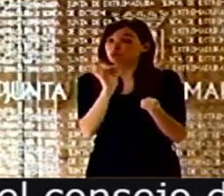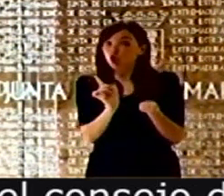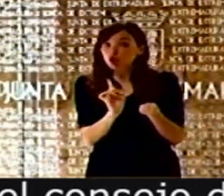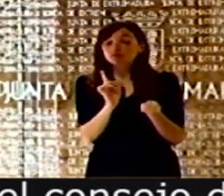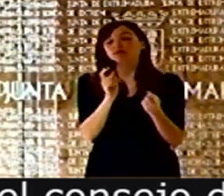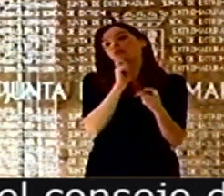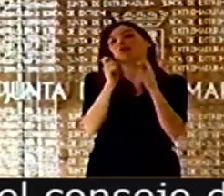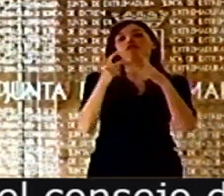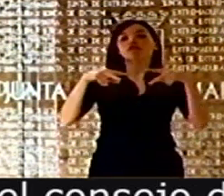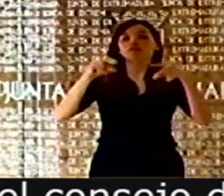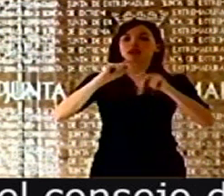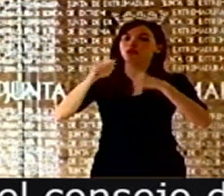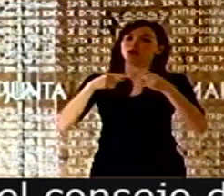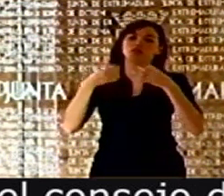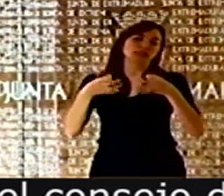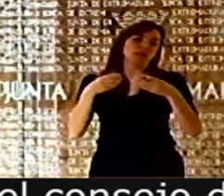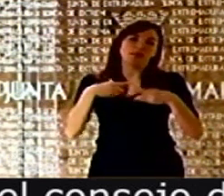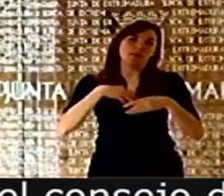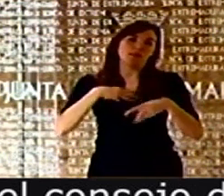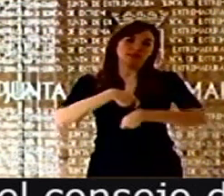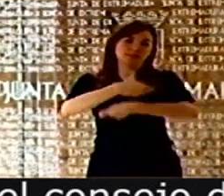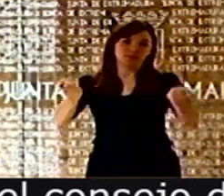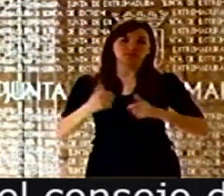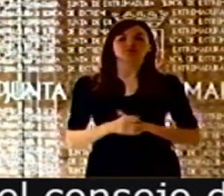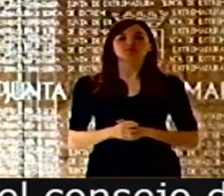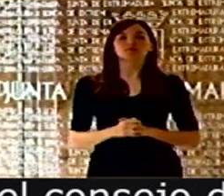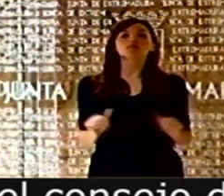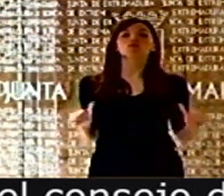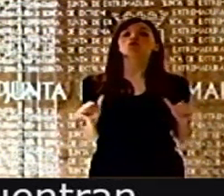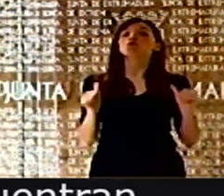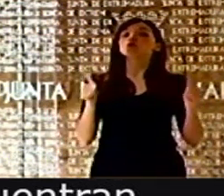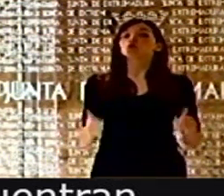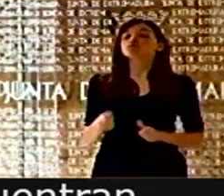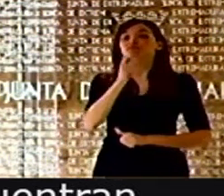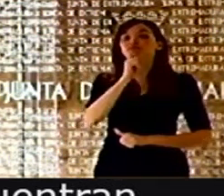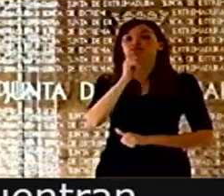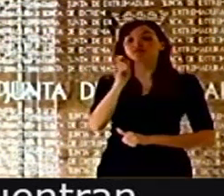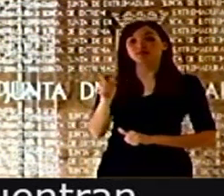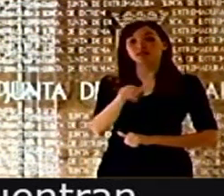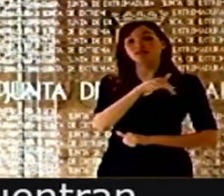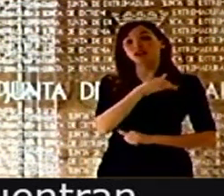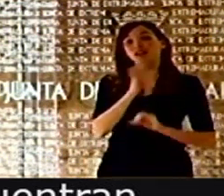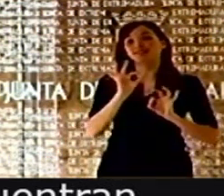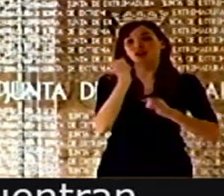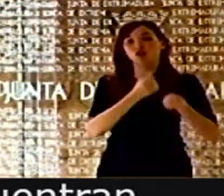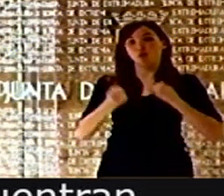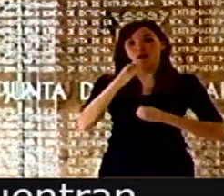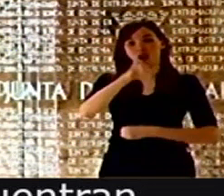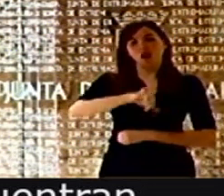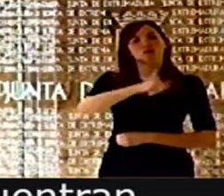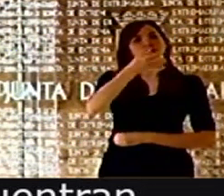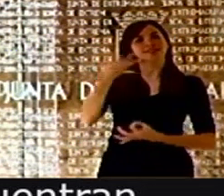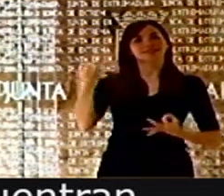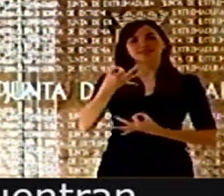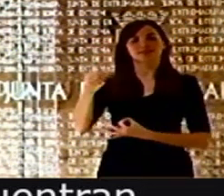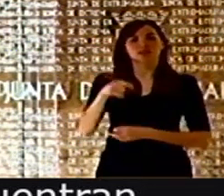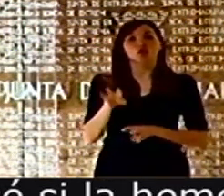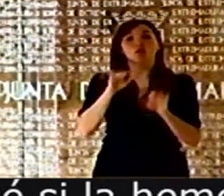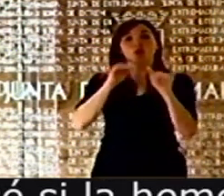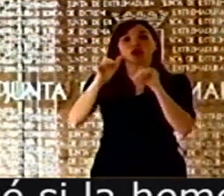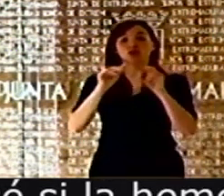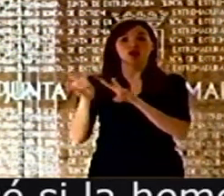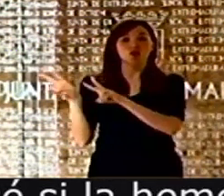la tendrán como siempre. Empiezo por la cartera de Economía, donde hoy la Junta de Extremadura ha aprobado una nueva